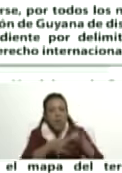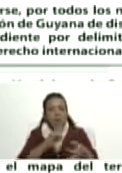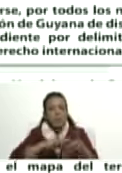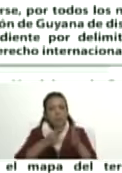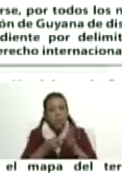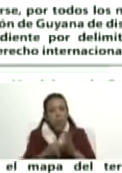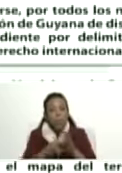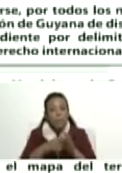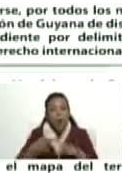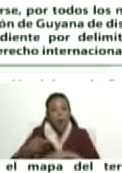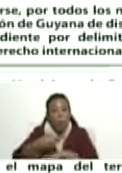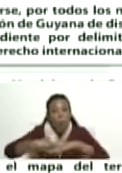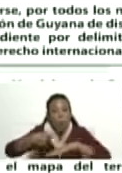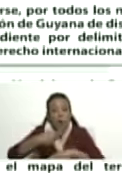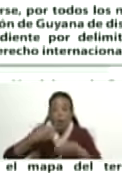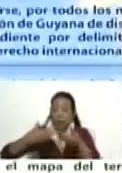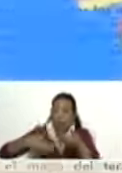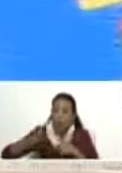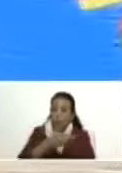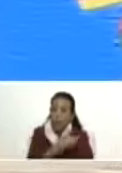para todos los gobiernos que puedan venir,